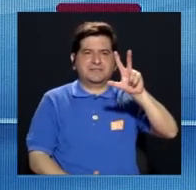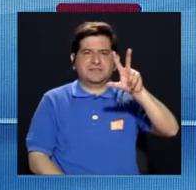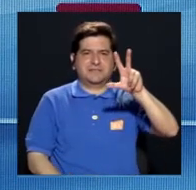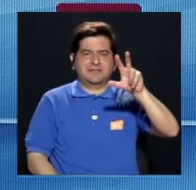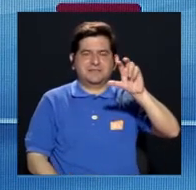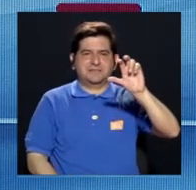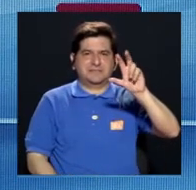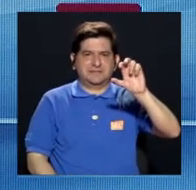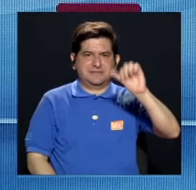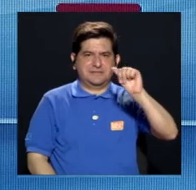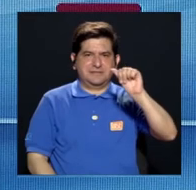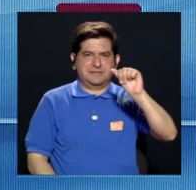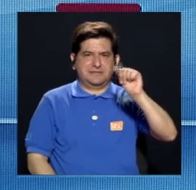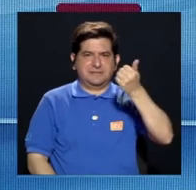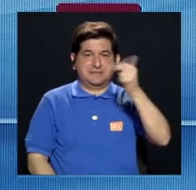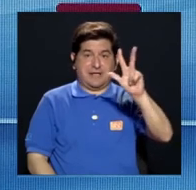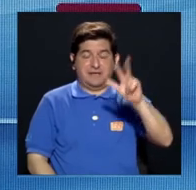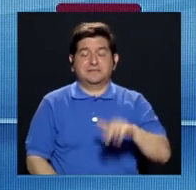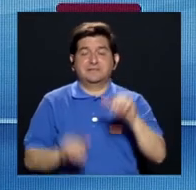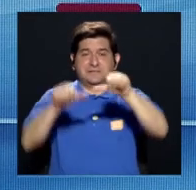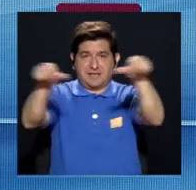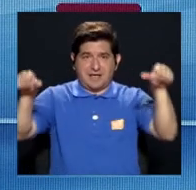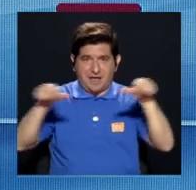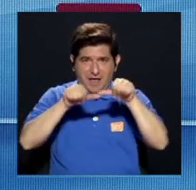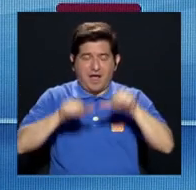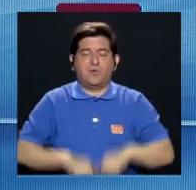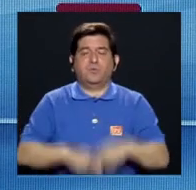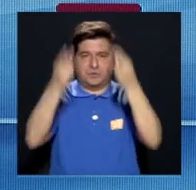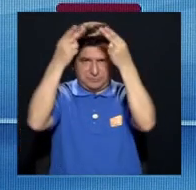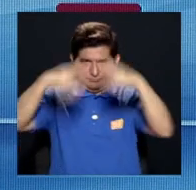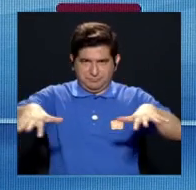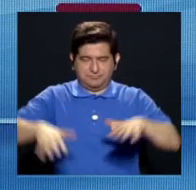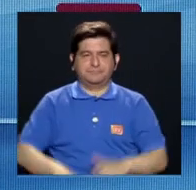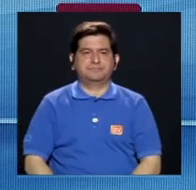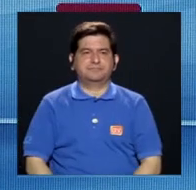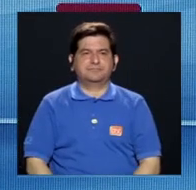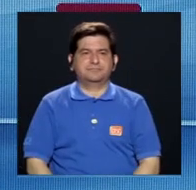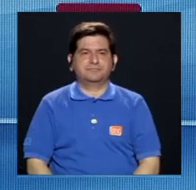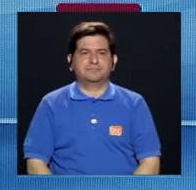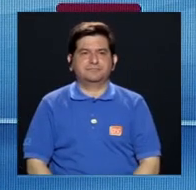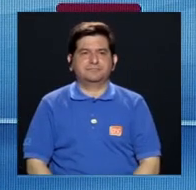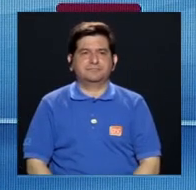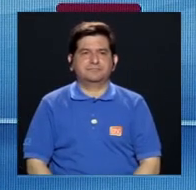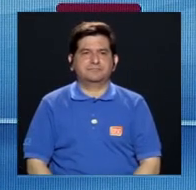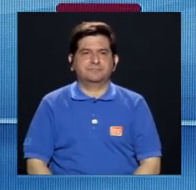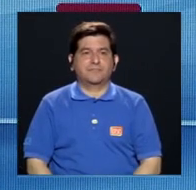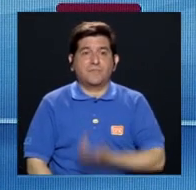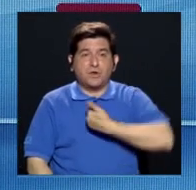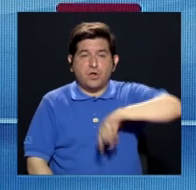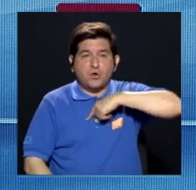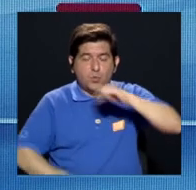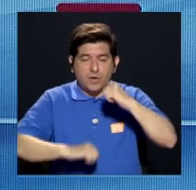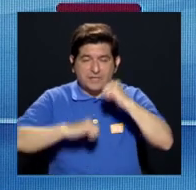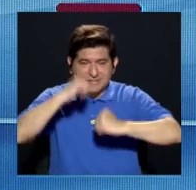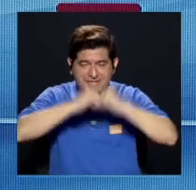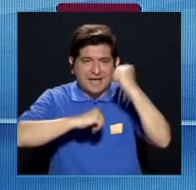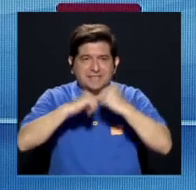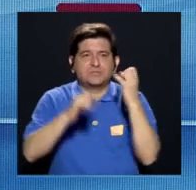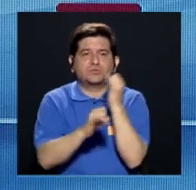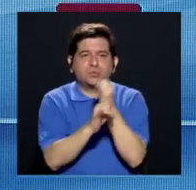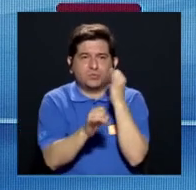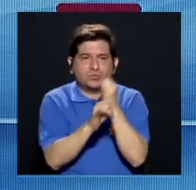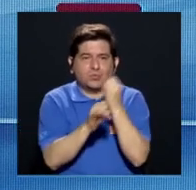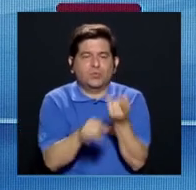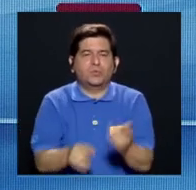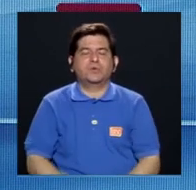1.313 aulas virtuales. Así, nuestras estructuras institucionales